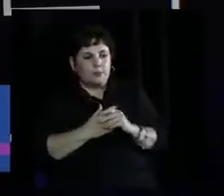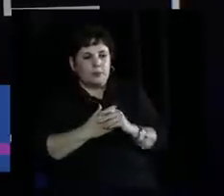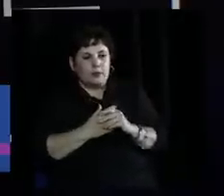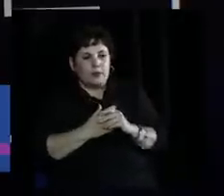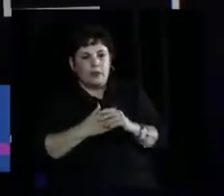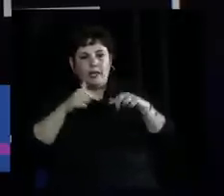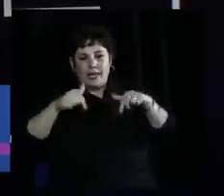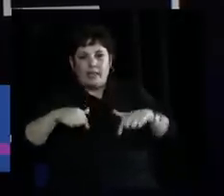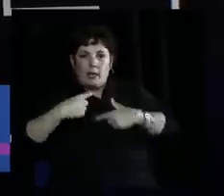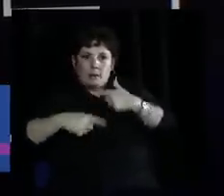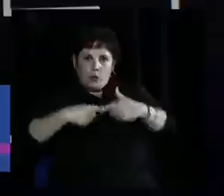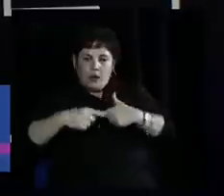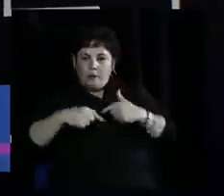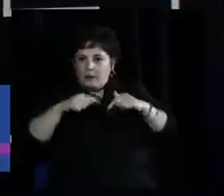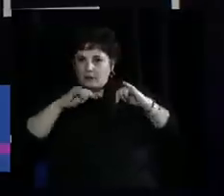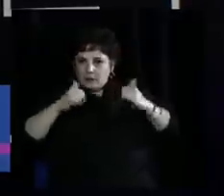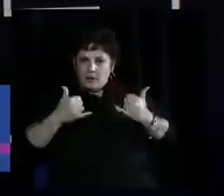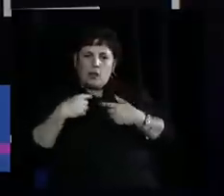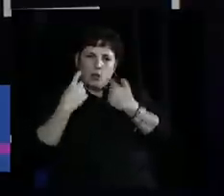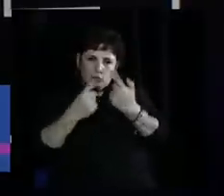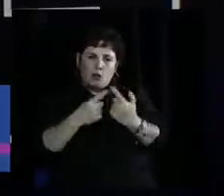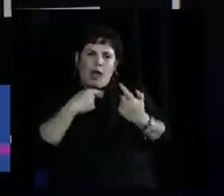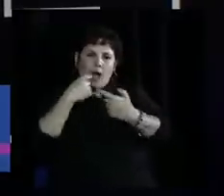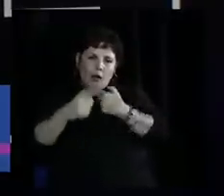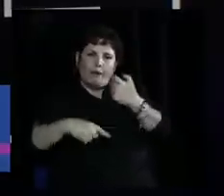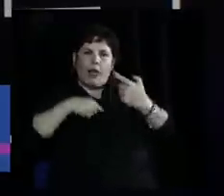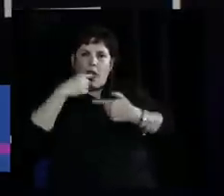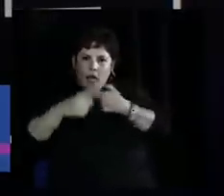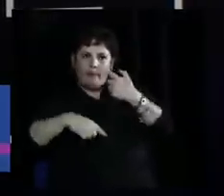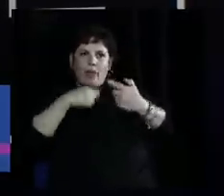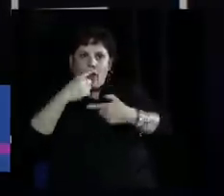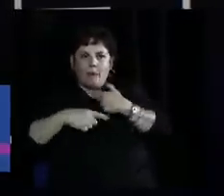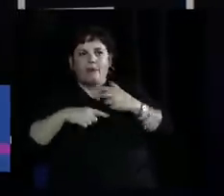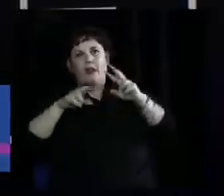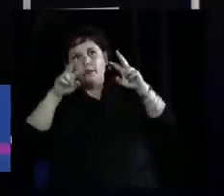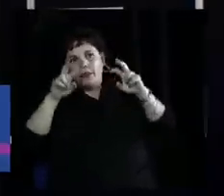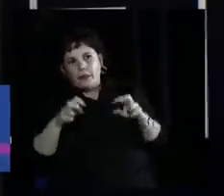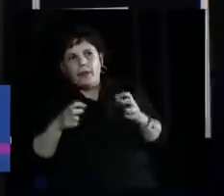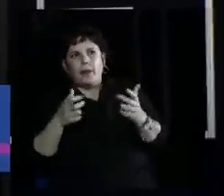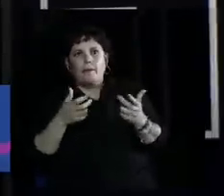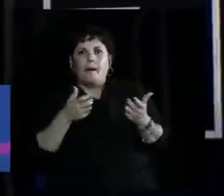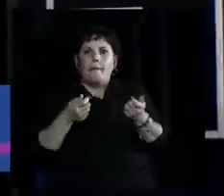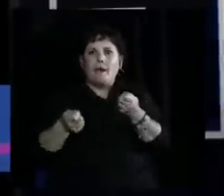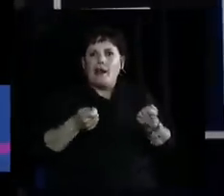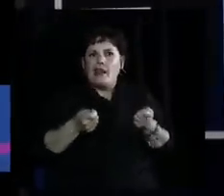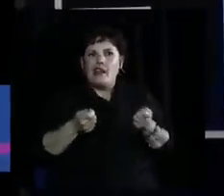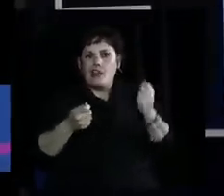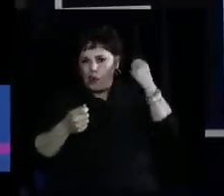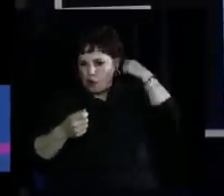En este programa hemos hablado en muchas ocasiones sobre este manejo